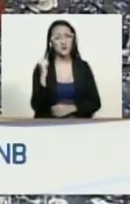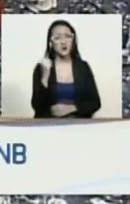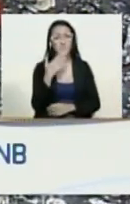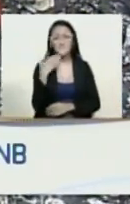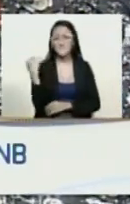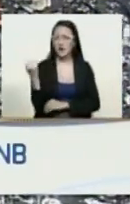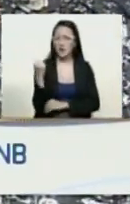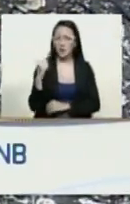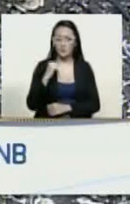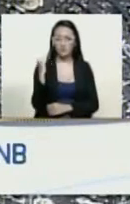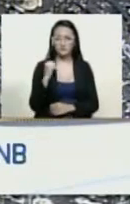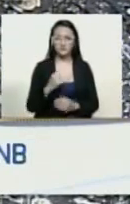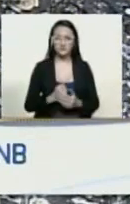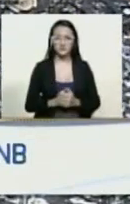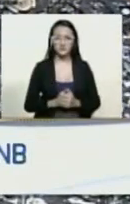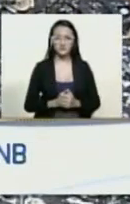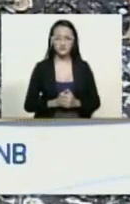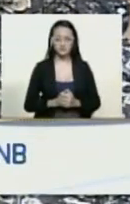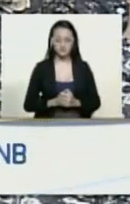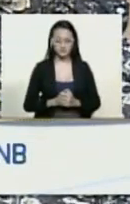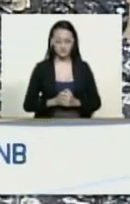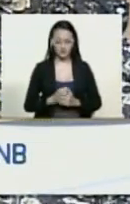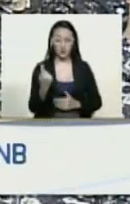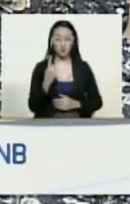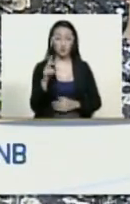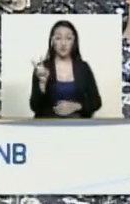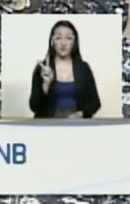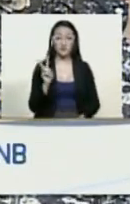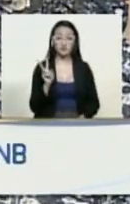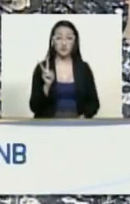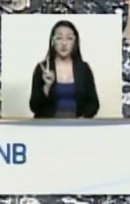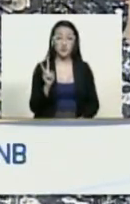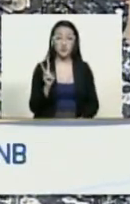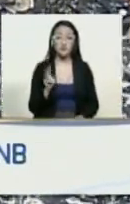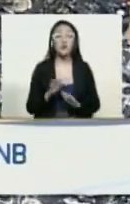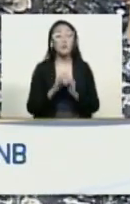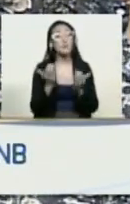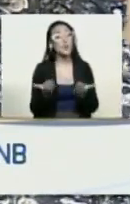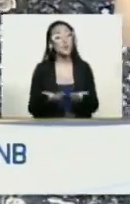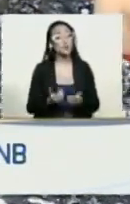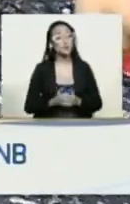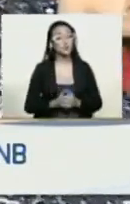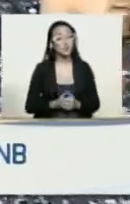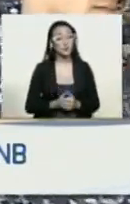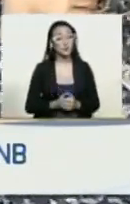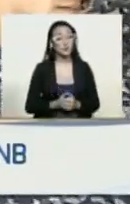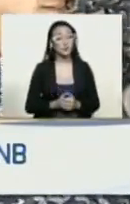mejores policías. No digo del país, del mundo entero,